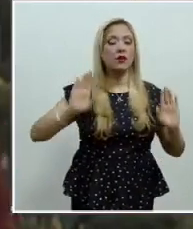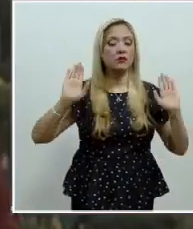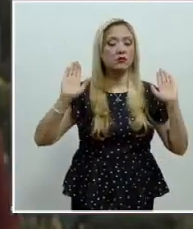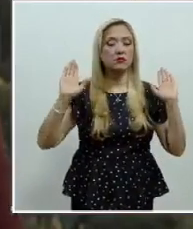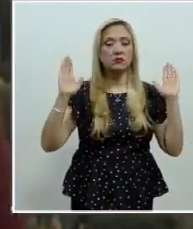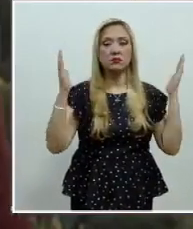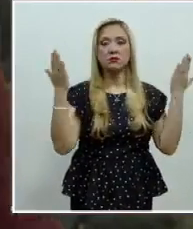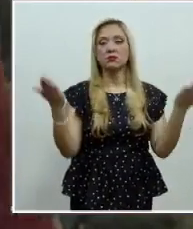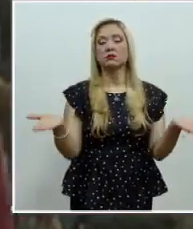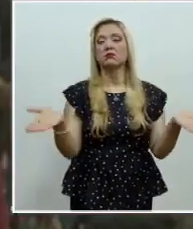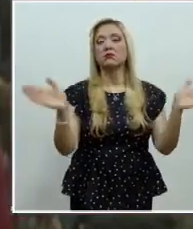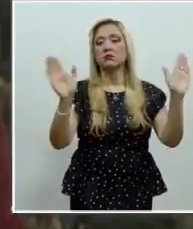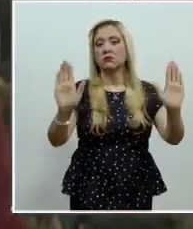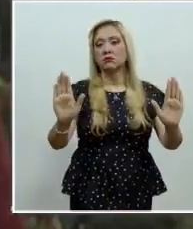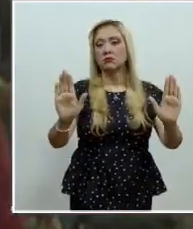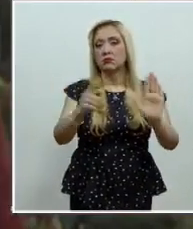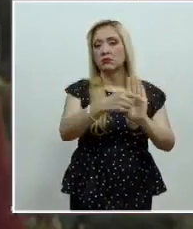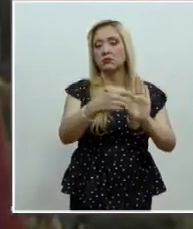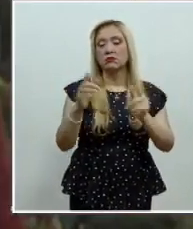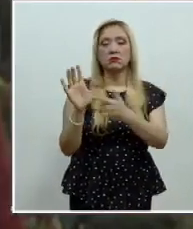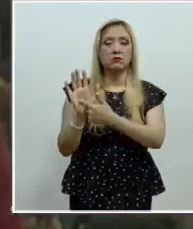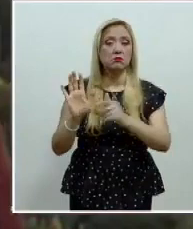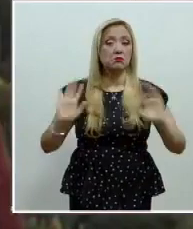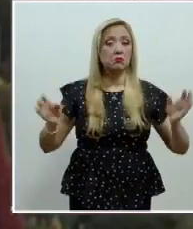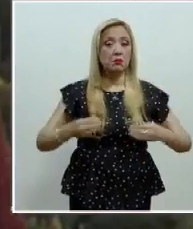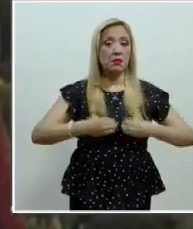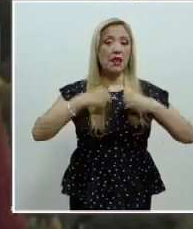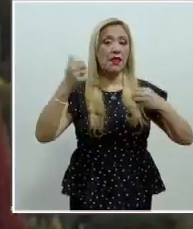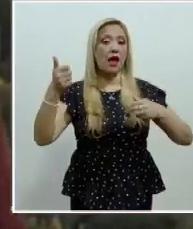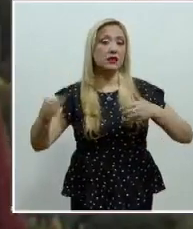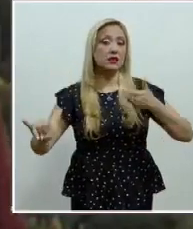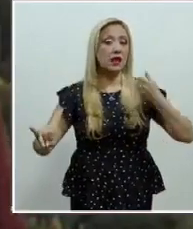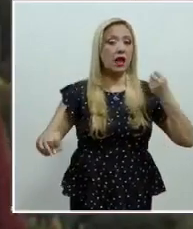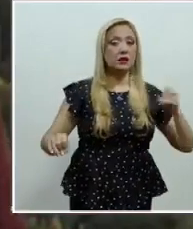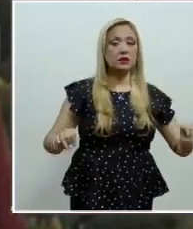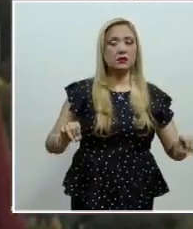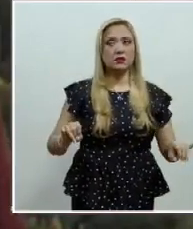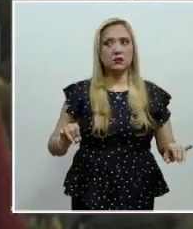una simbolización de todos los aspectos pues de la vida, ¿no? Entonces, en ese sentido me